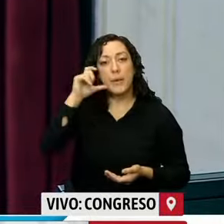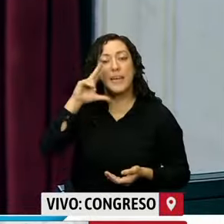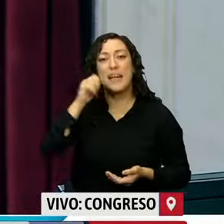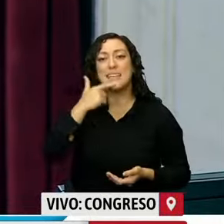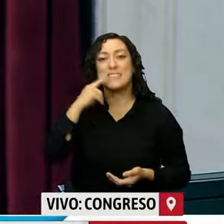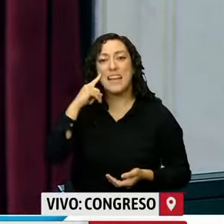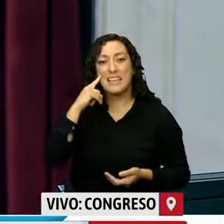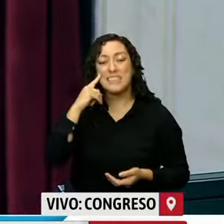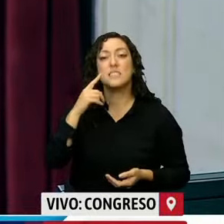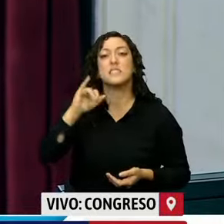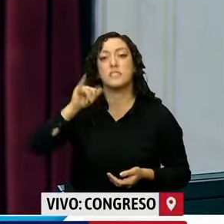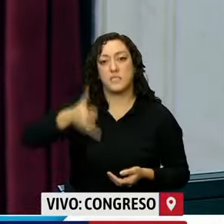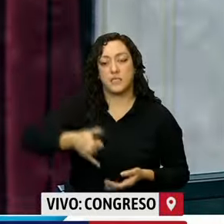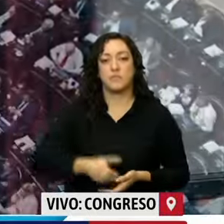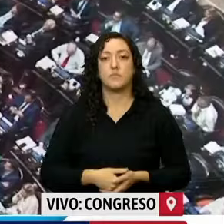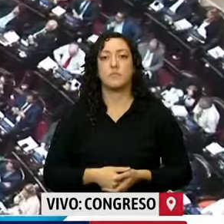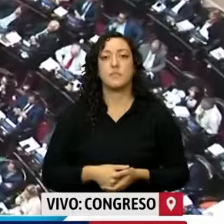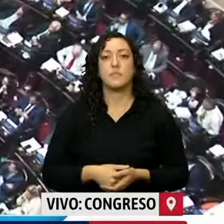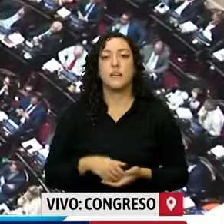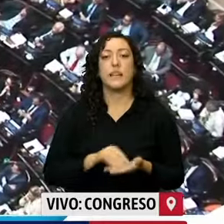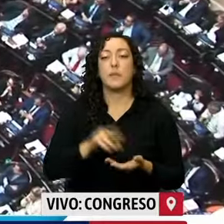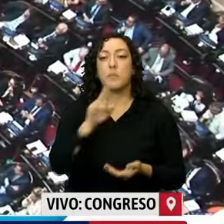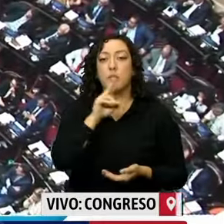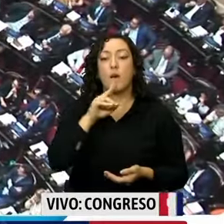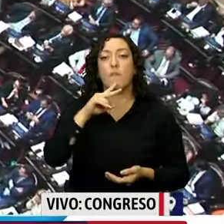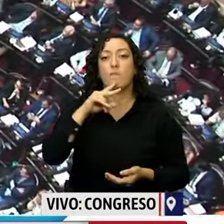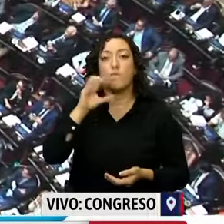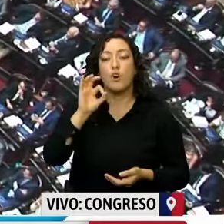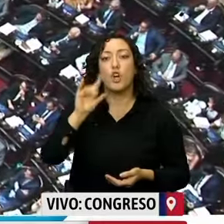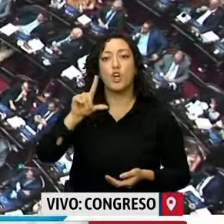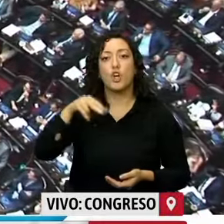verasay afirmativo diputada volnovich